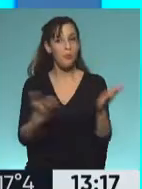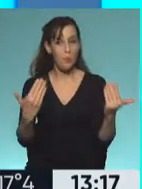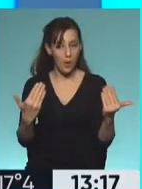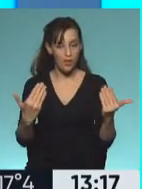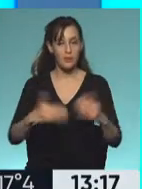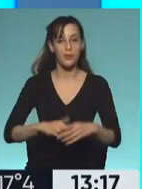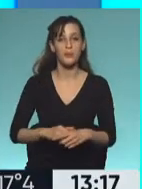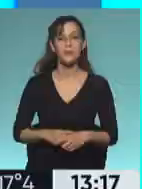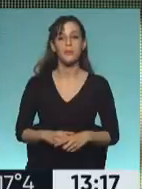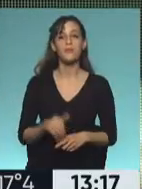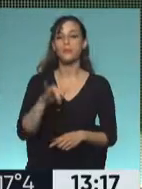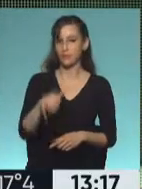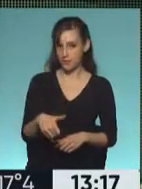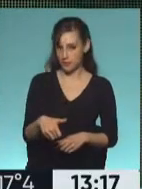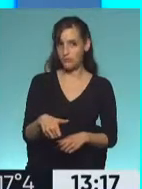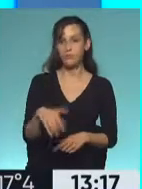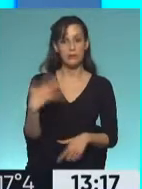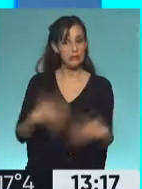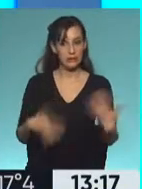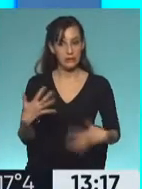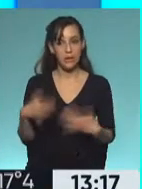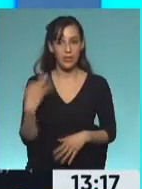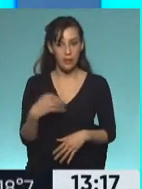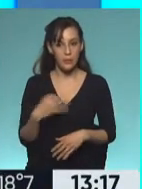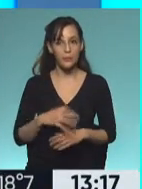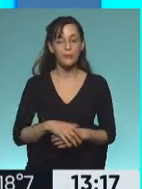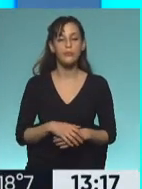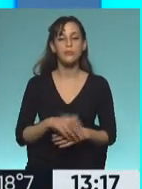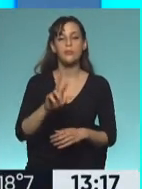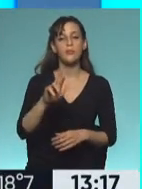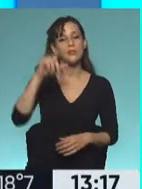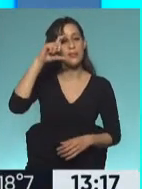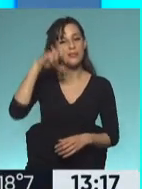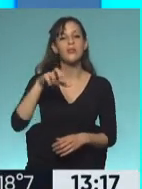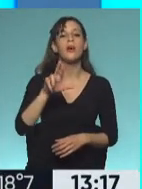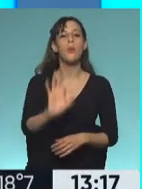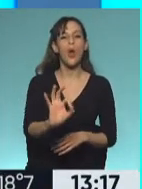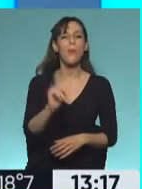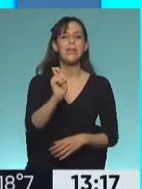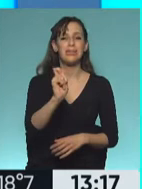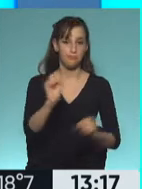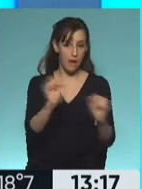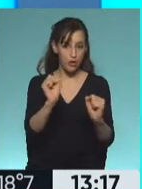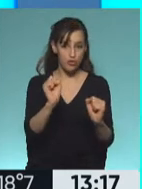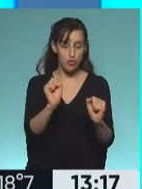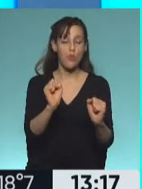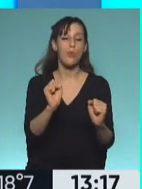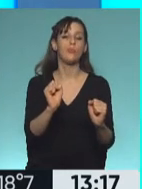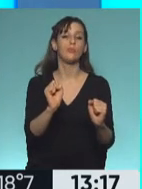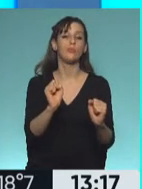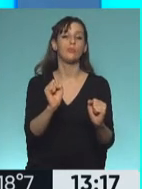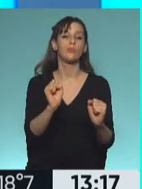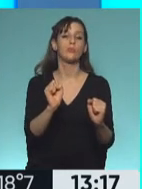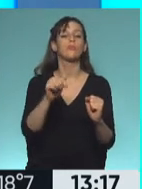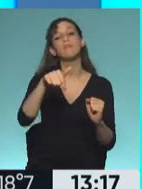mañana y hay que apurarse esto es por el repro que corresponde al mes de mayo recordemos que ese limpio se